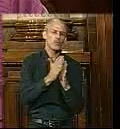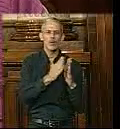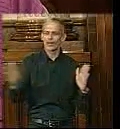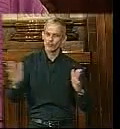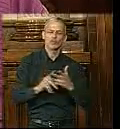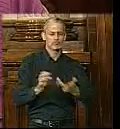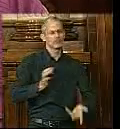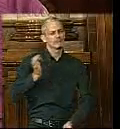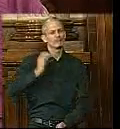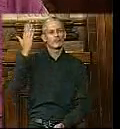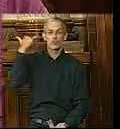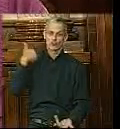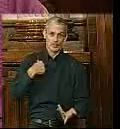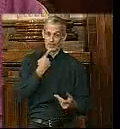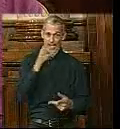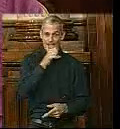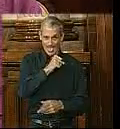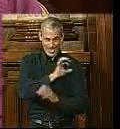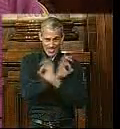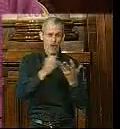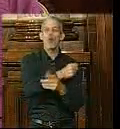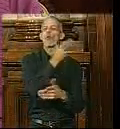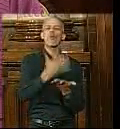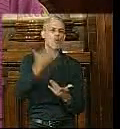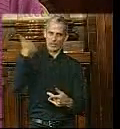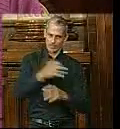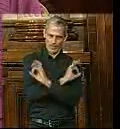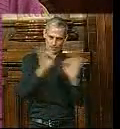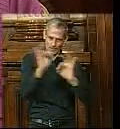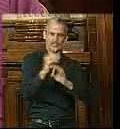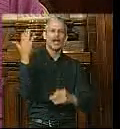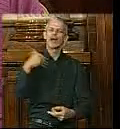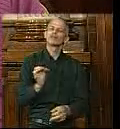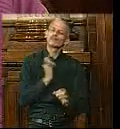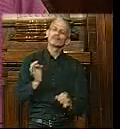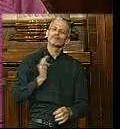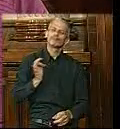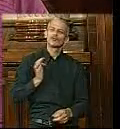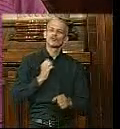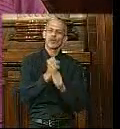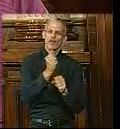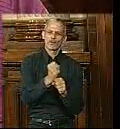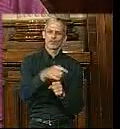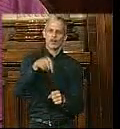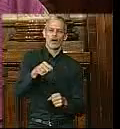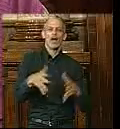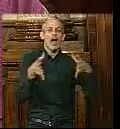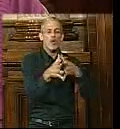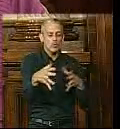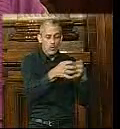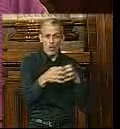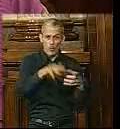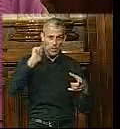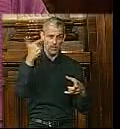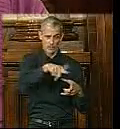hace muchísimos años, no voy a decir cuántos, pero sí, hace muchos años que trabajo con la población